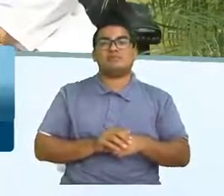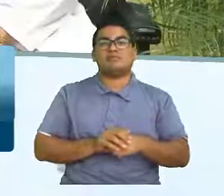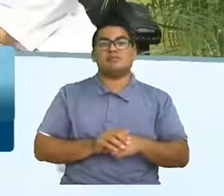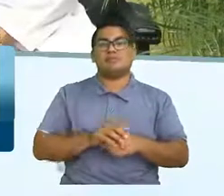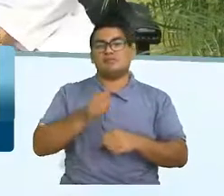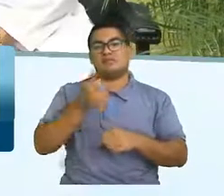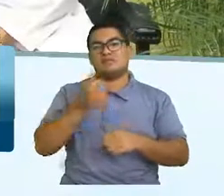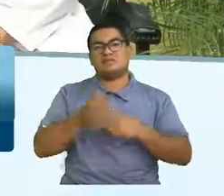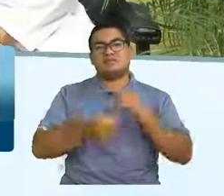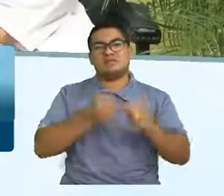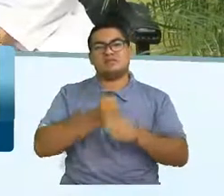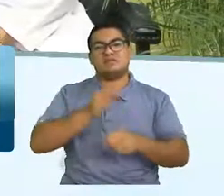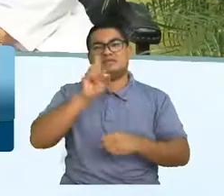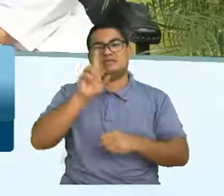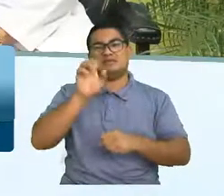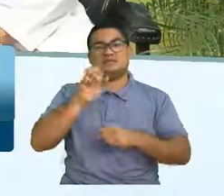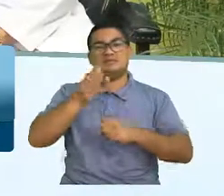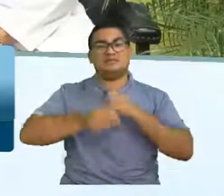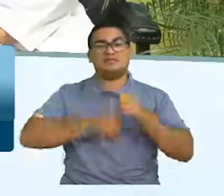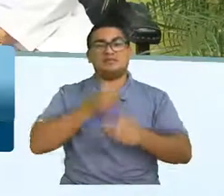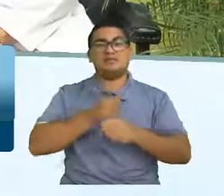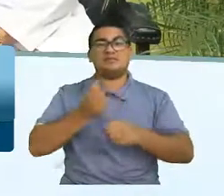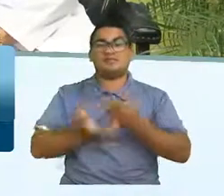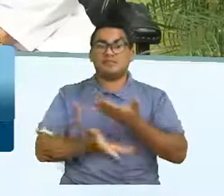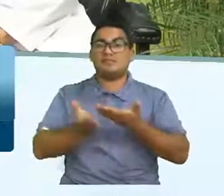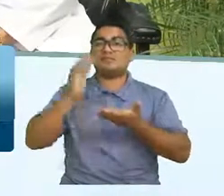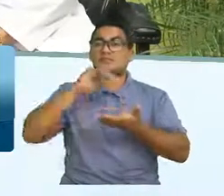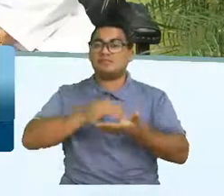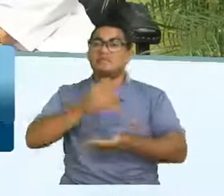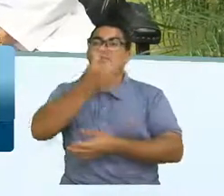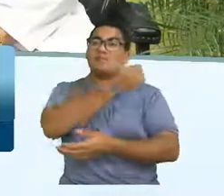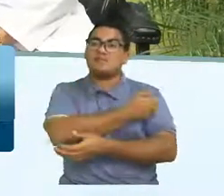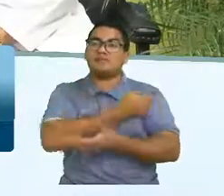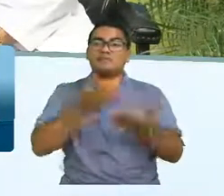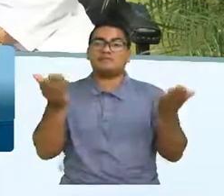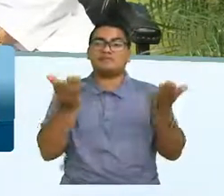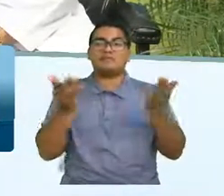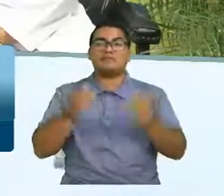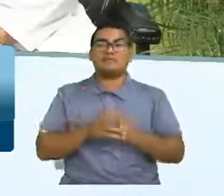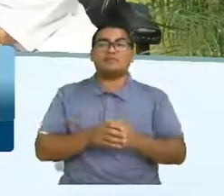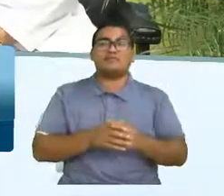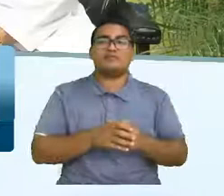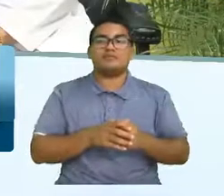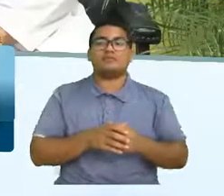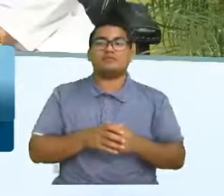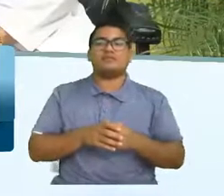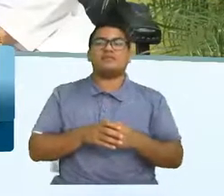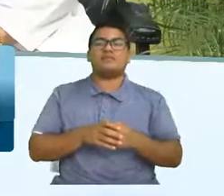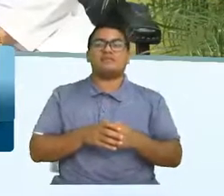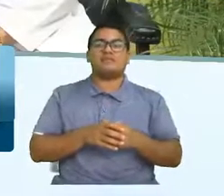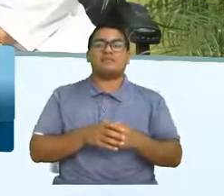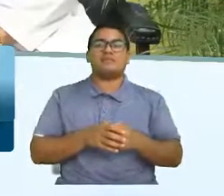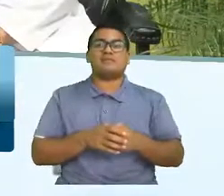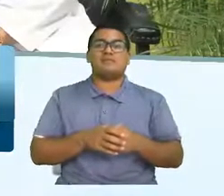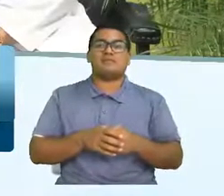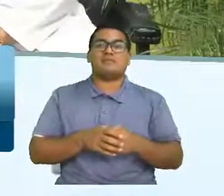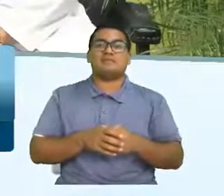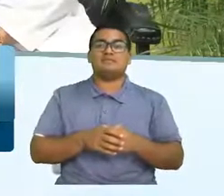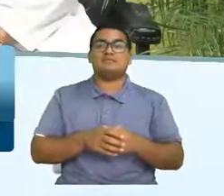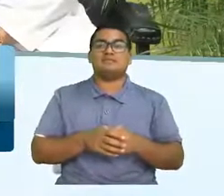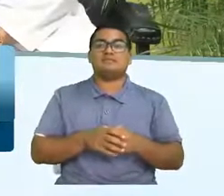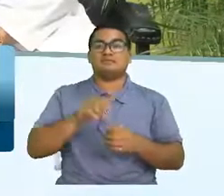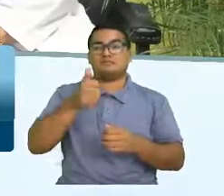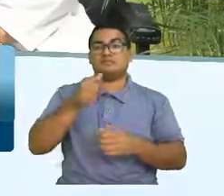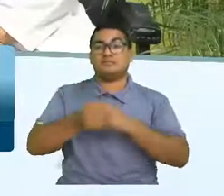a los 10, ¿a qué edad le toca nuevamente aplicarse otra vacuna o el refuerzo? Ya después de los 6 años, como le mencioné lo que es la DPT,